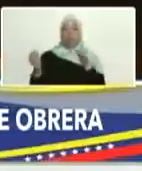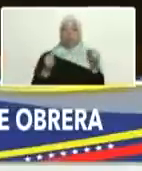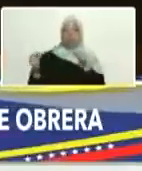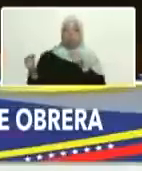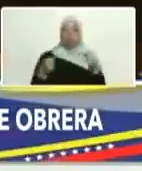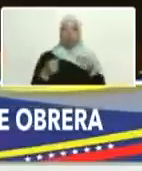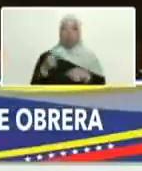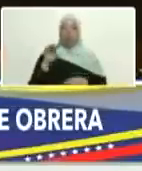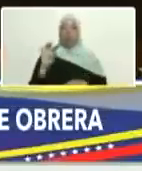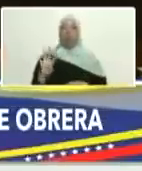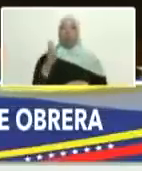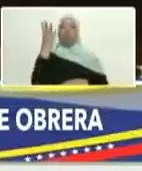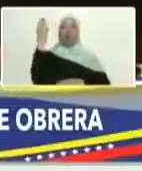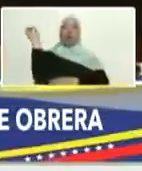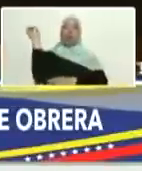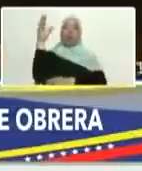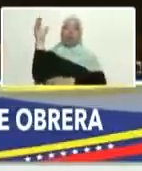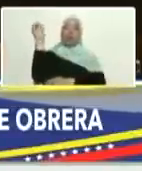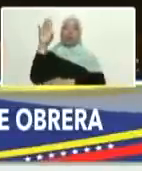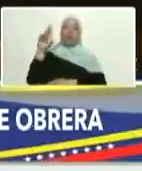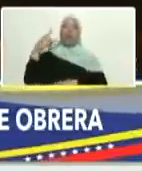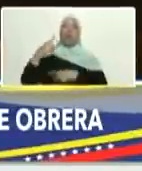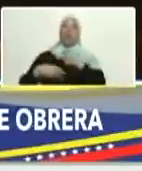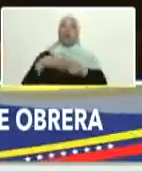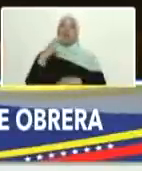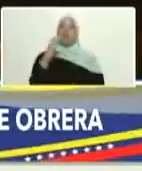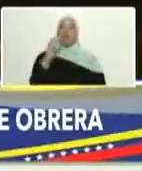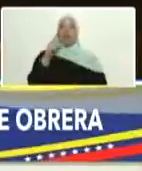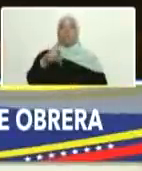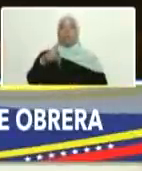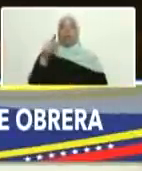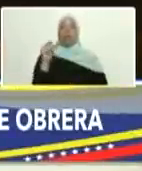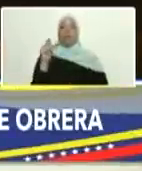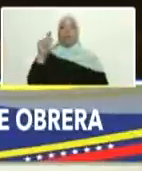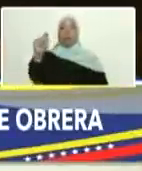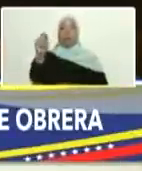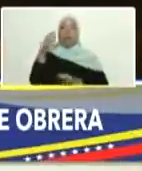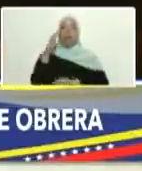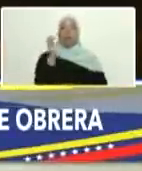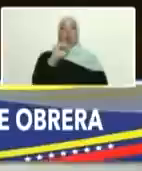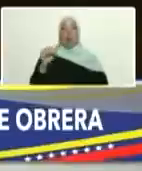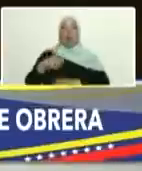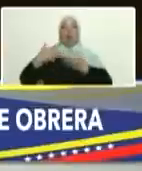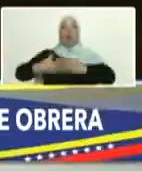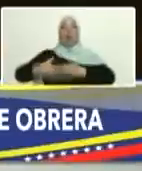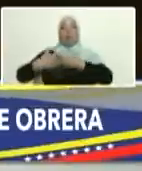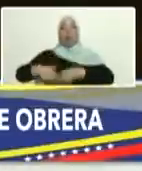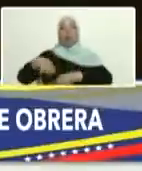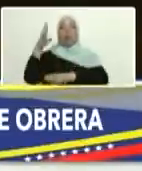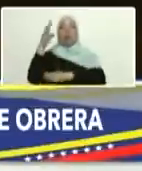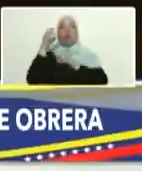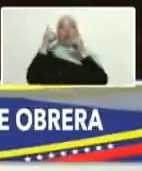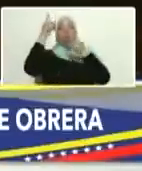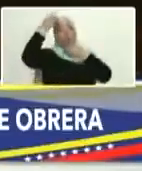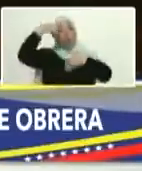cuarto congreso de los CPT, muy pronto en Sidor, con la clase obrera de Guayana. ¿Están de